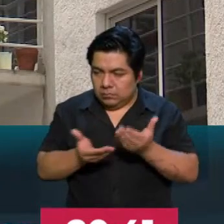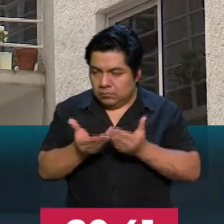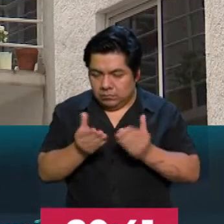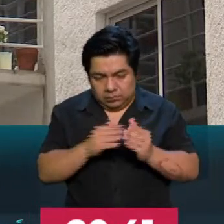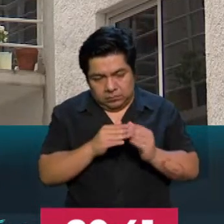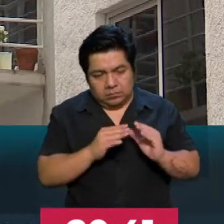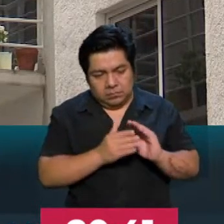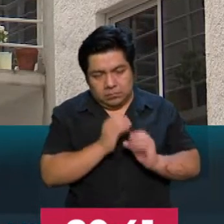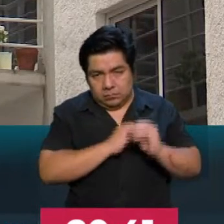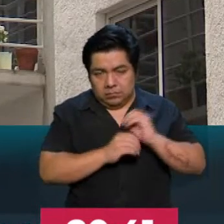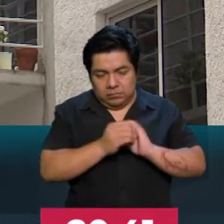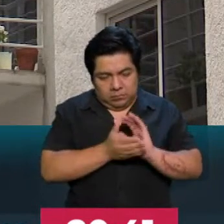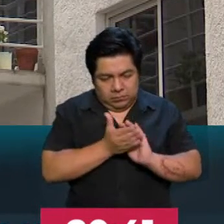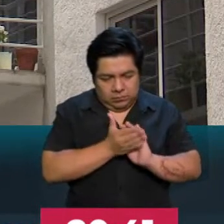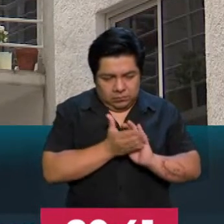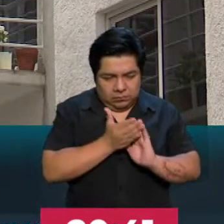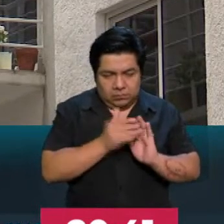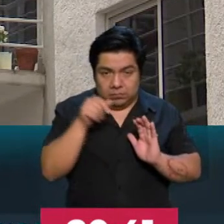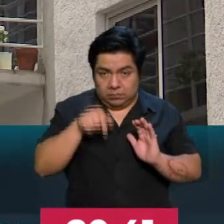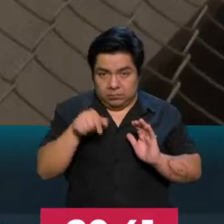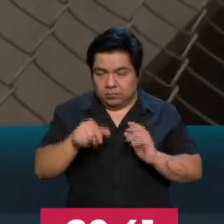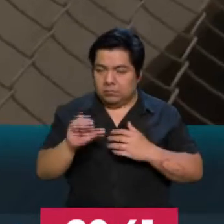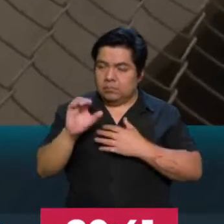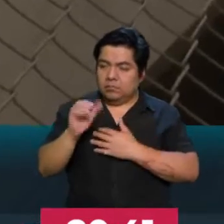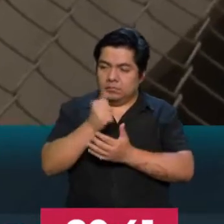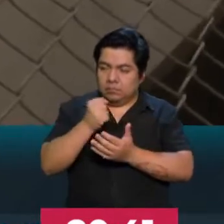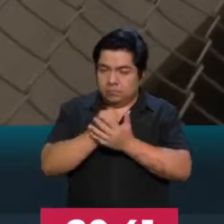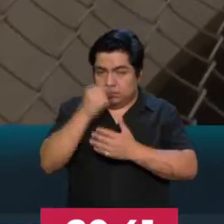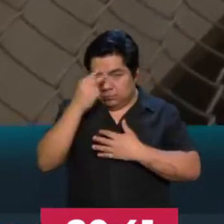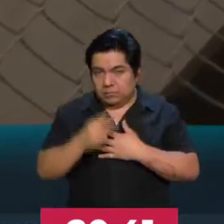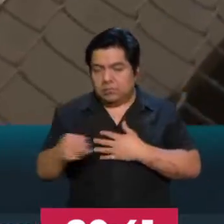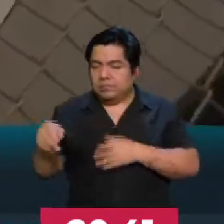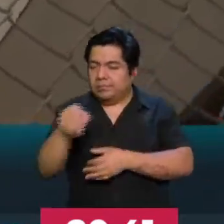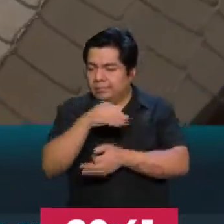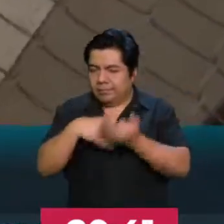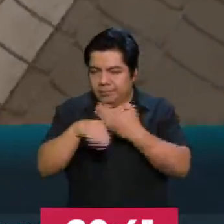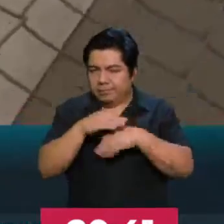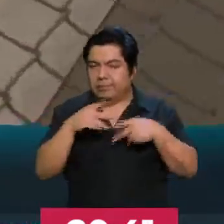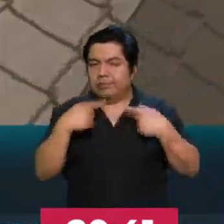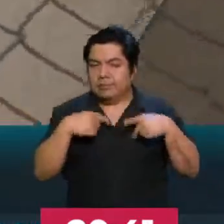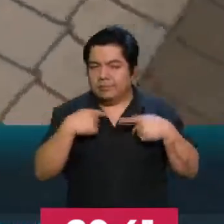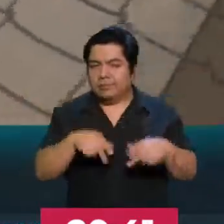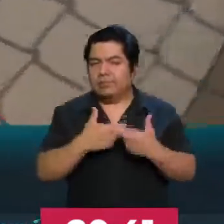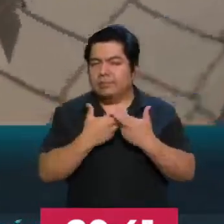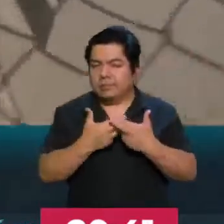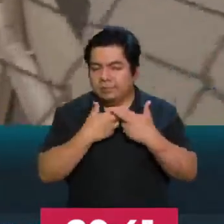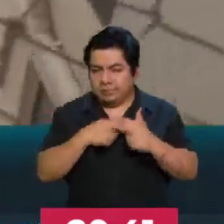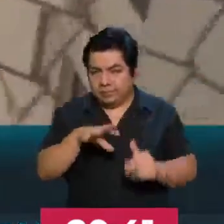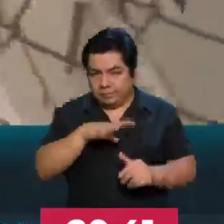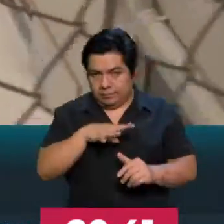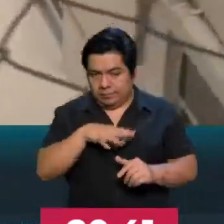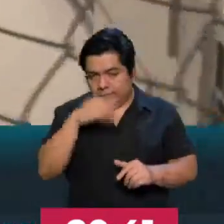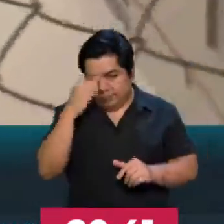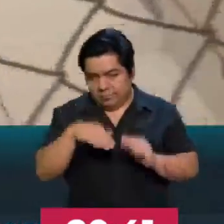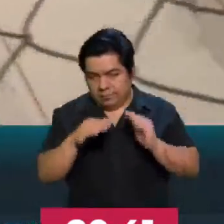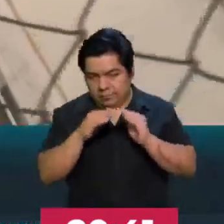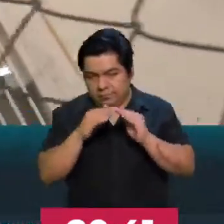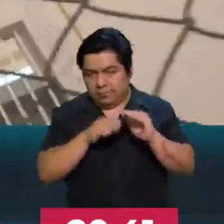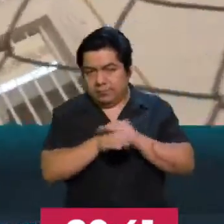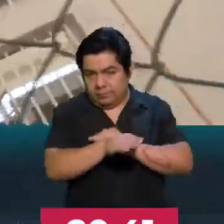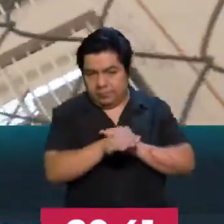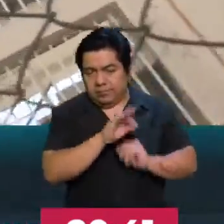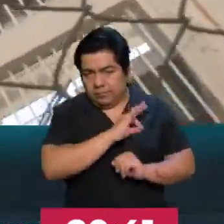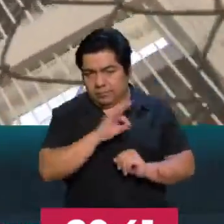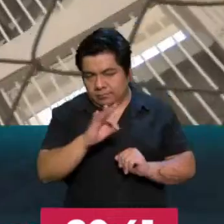para que en la ciudad se garantice para todas las personas la posibilidad de acceder a